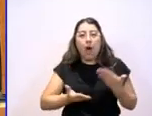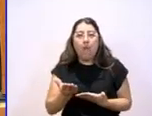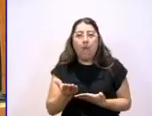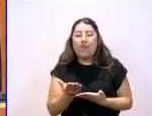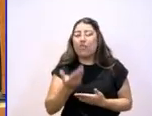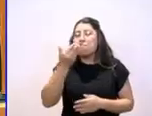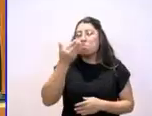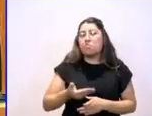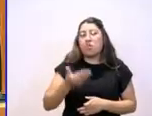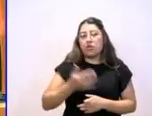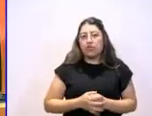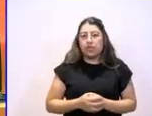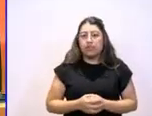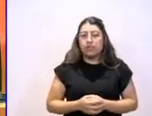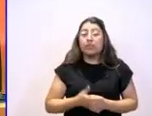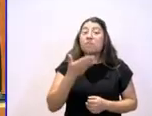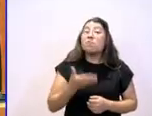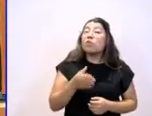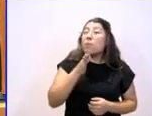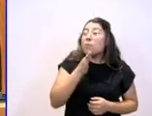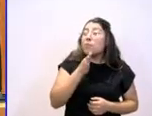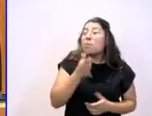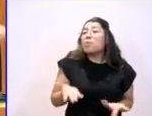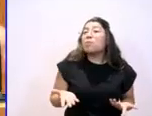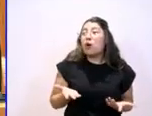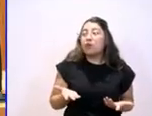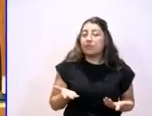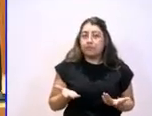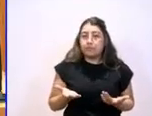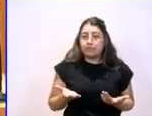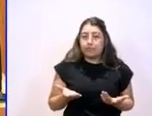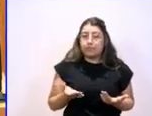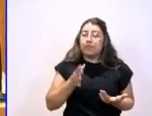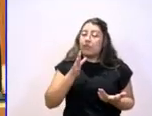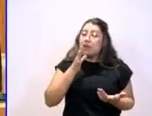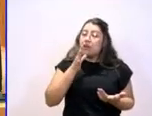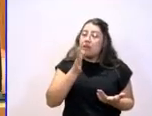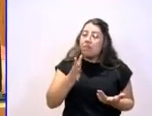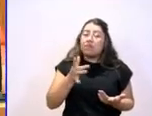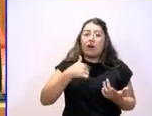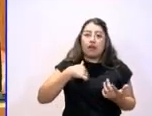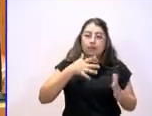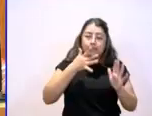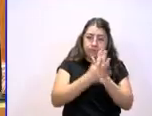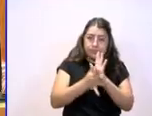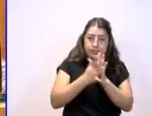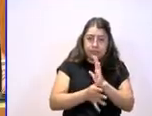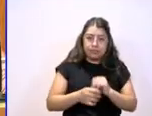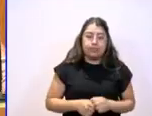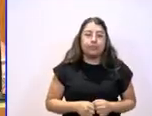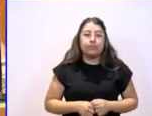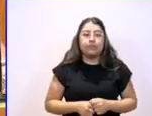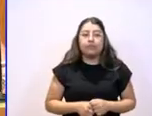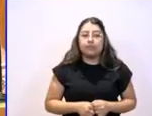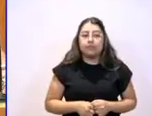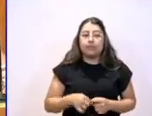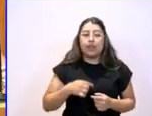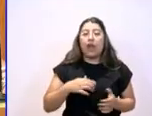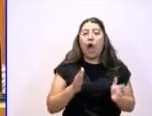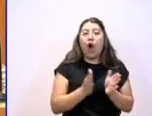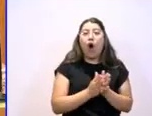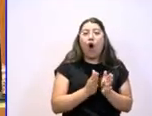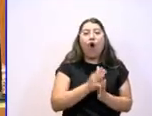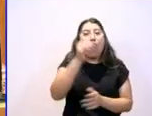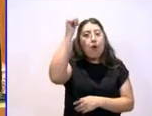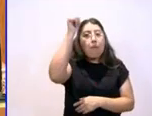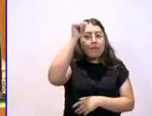nunca. Y tiene más importancia que nunca, y quería empezar mi intervención citando a nuestro compañero, me han oído